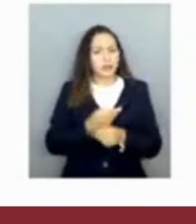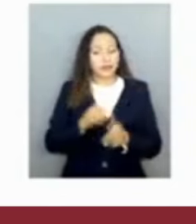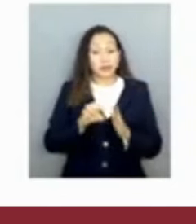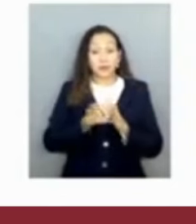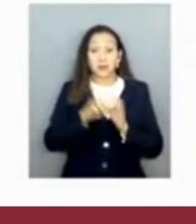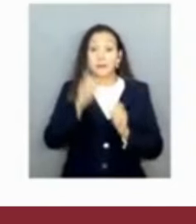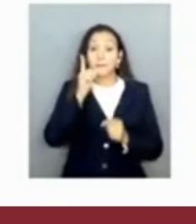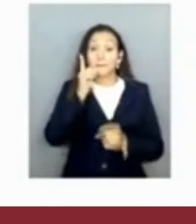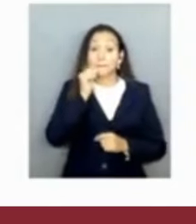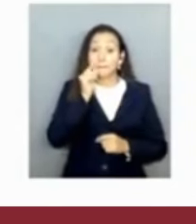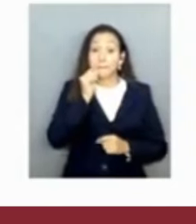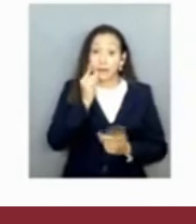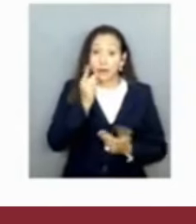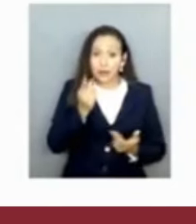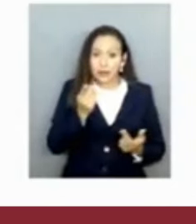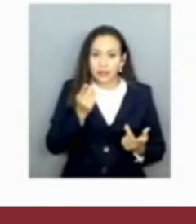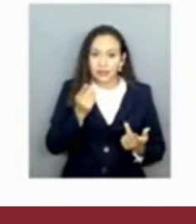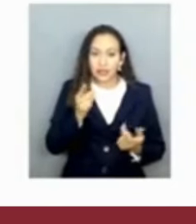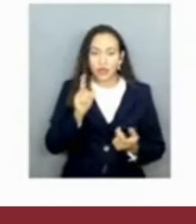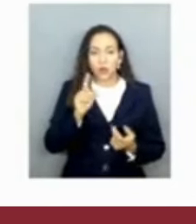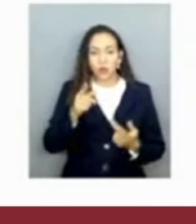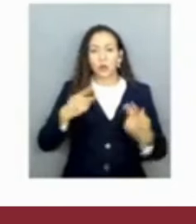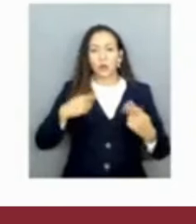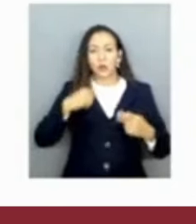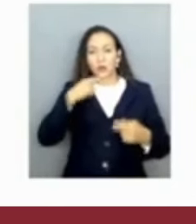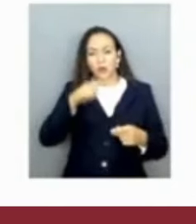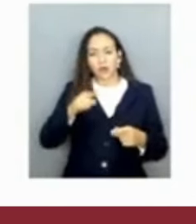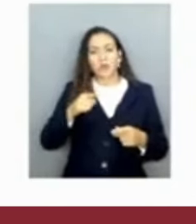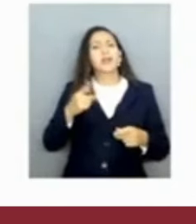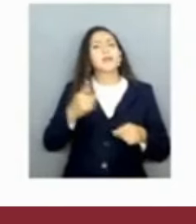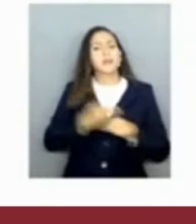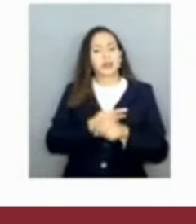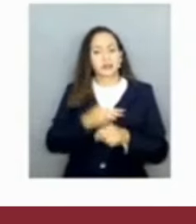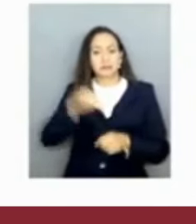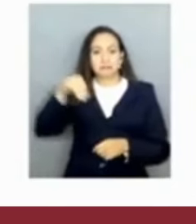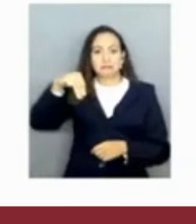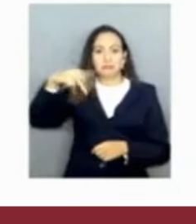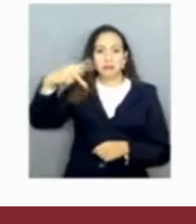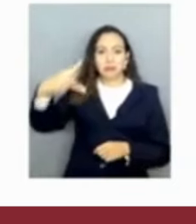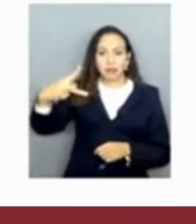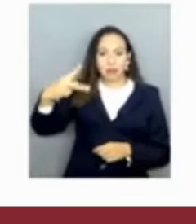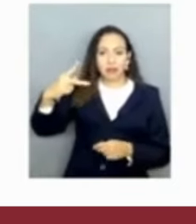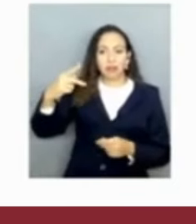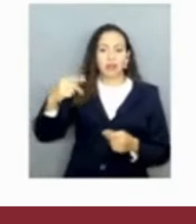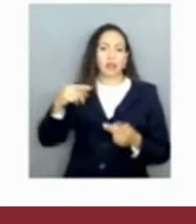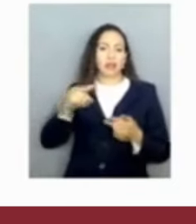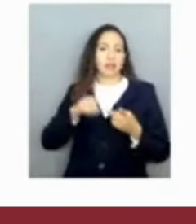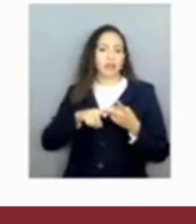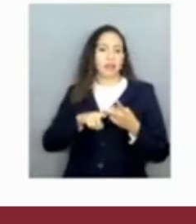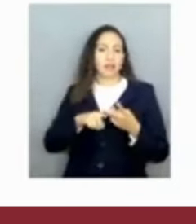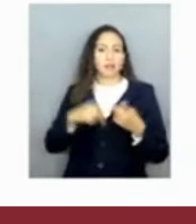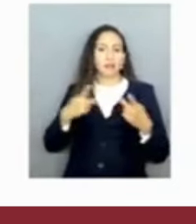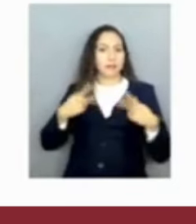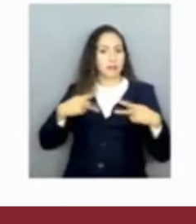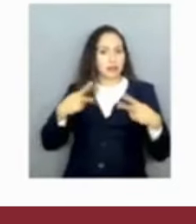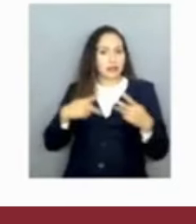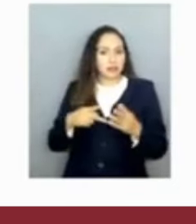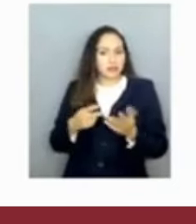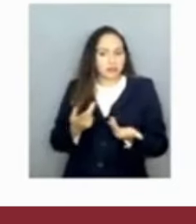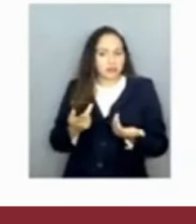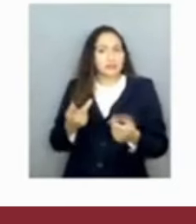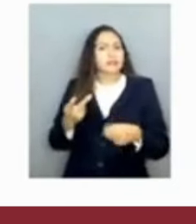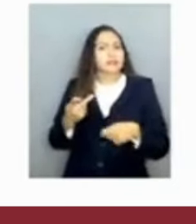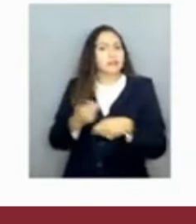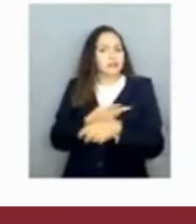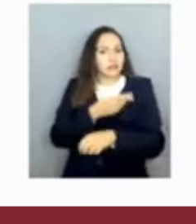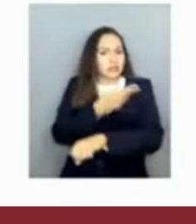a pesar de lo establecido por la ley Según la ley el periodo vacacional de los ministros debería iniciar el último día hábil de